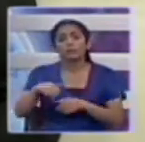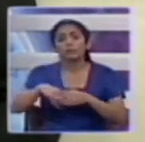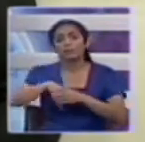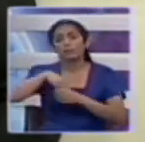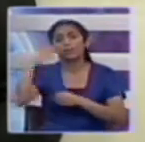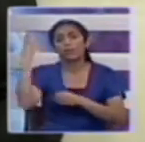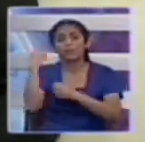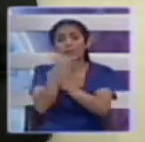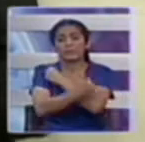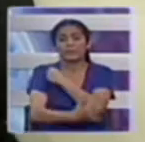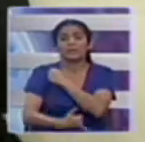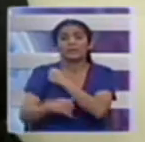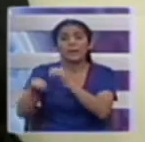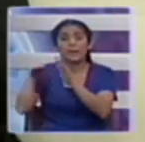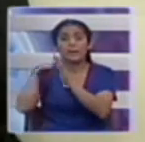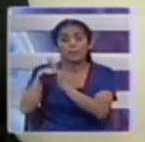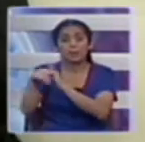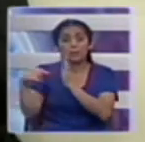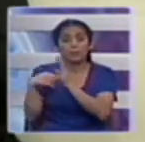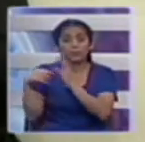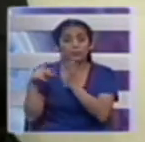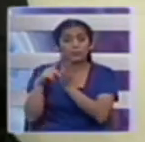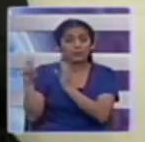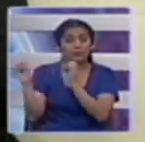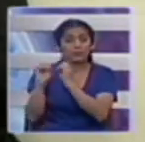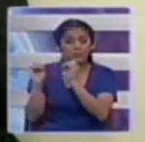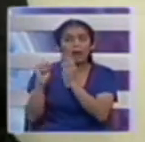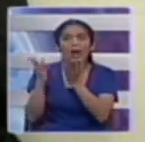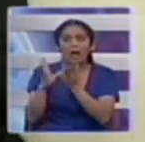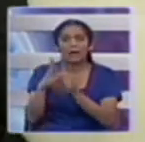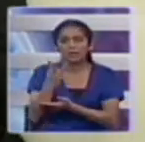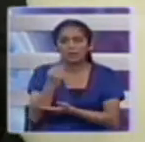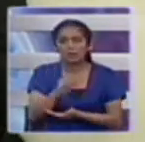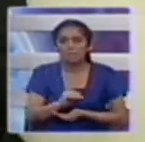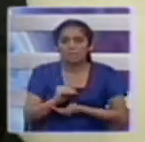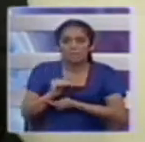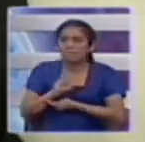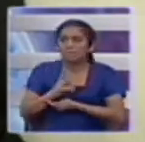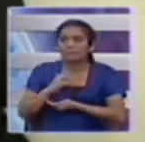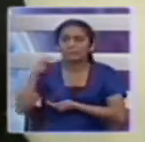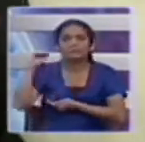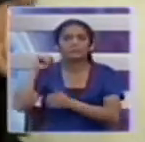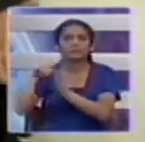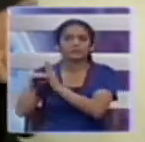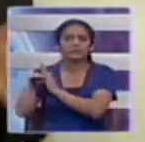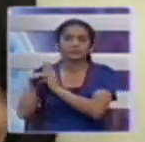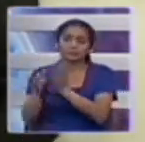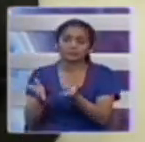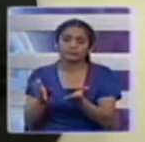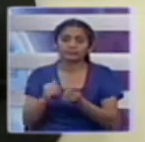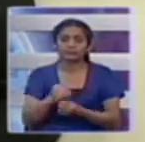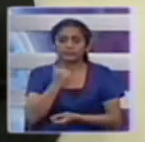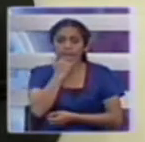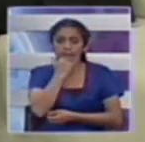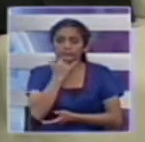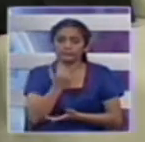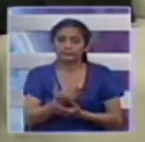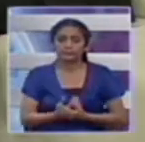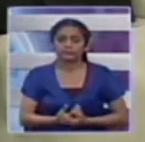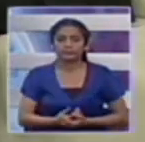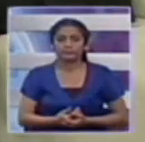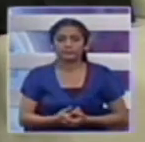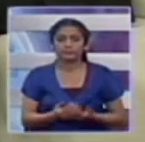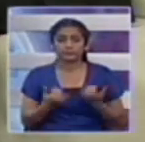muy importante porque allá se evaden precisamente los recursos en algunos casos de la corrupción. Ahora, estamos en este